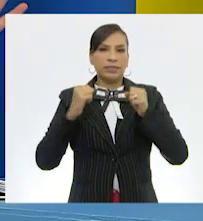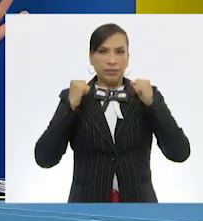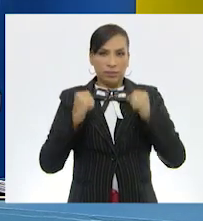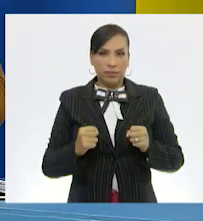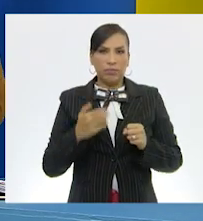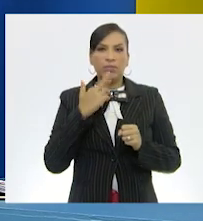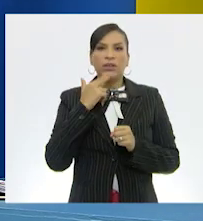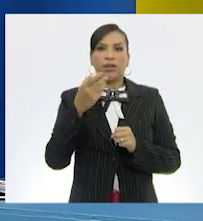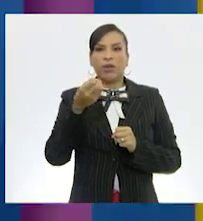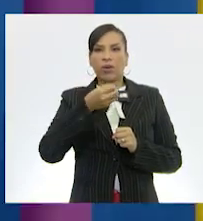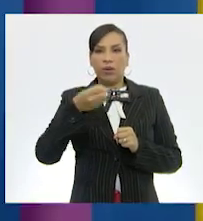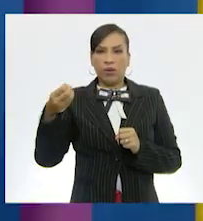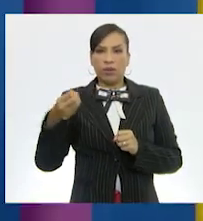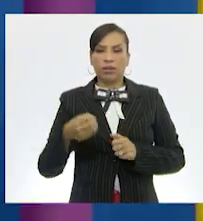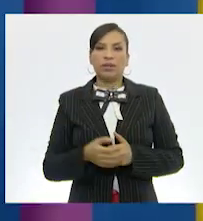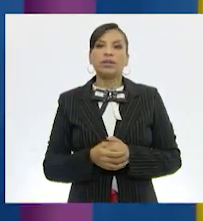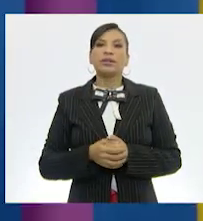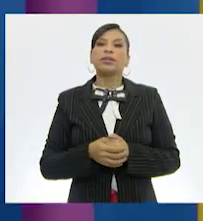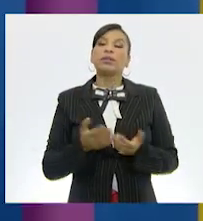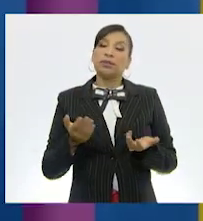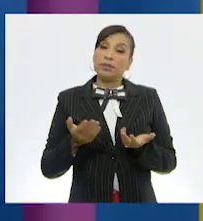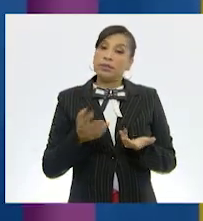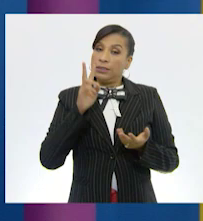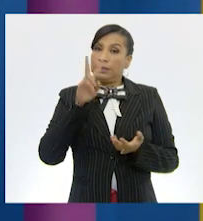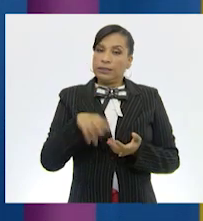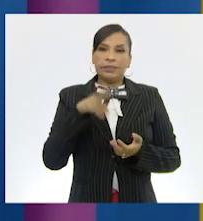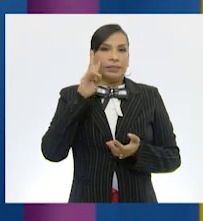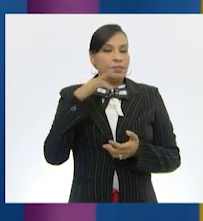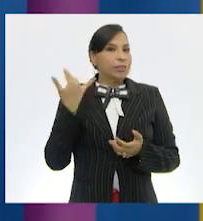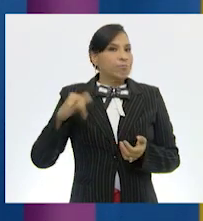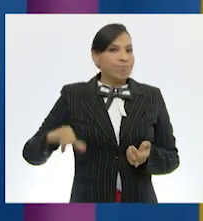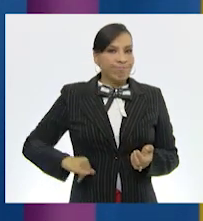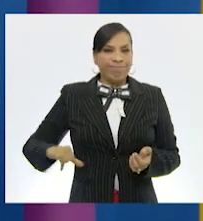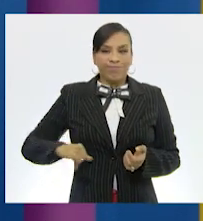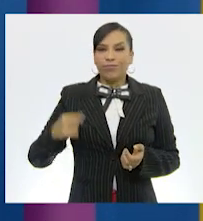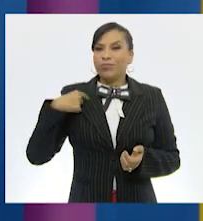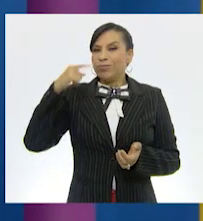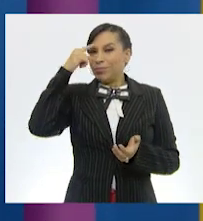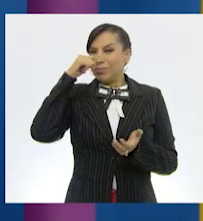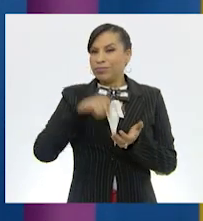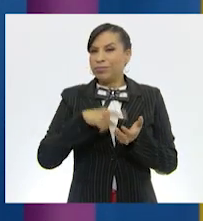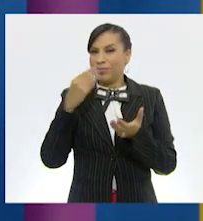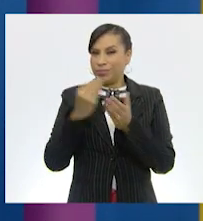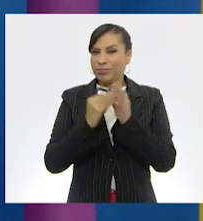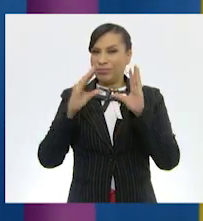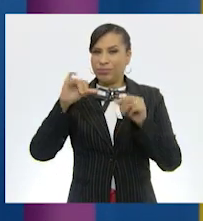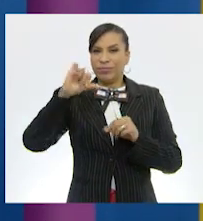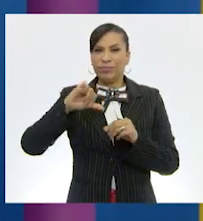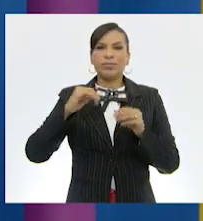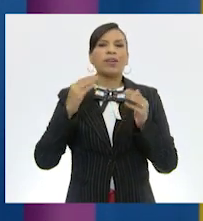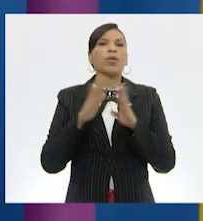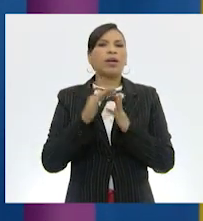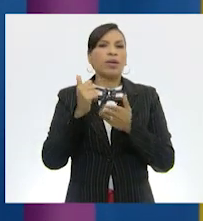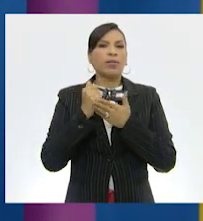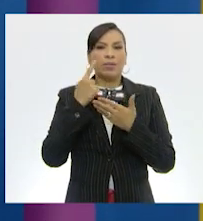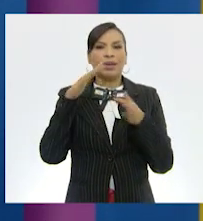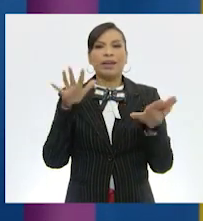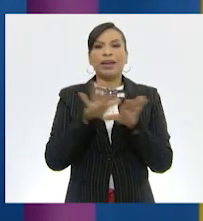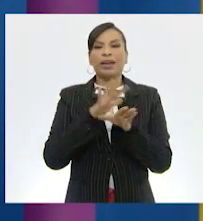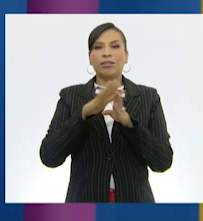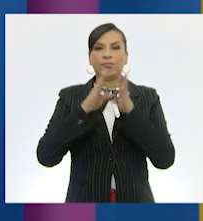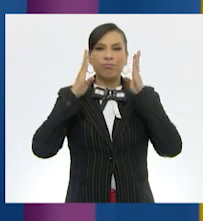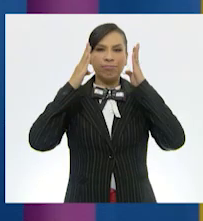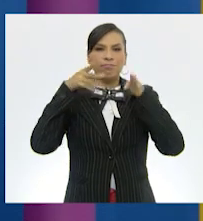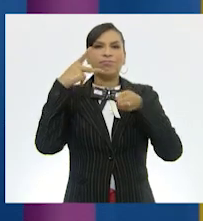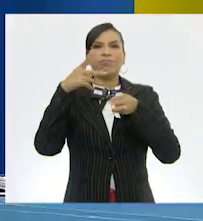y ordenada. Sharon, la verdad, qué interesante, y creo que estas clases nos han ayudado a cambiar nuestra percepción de